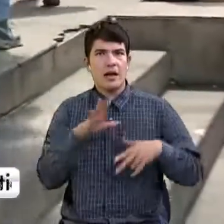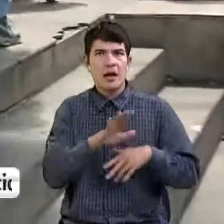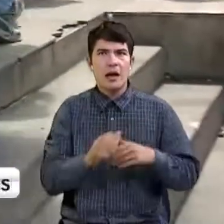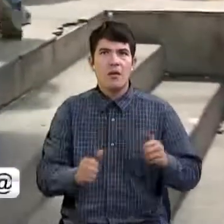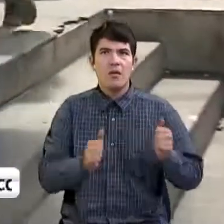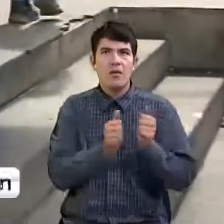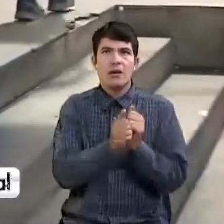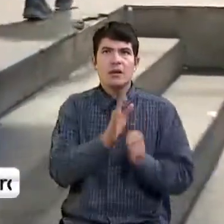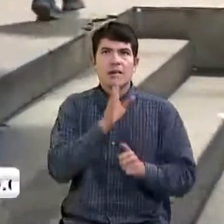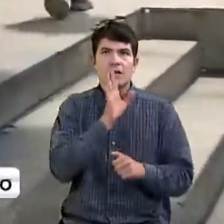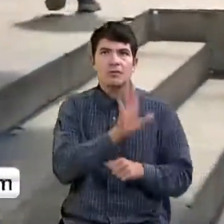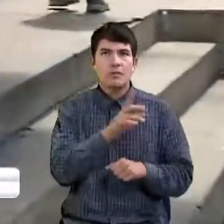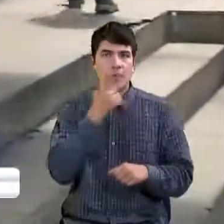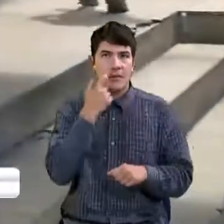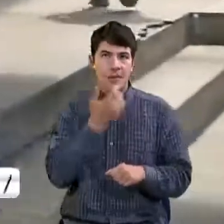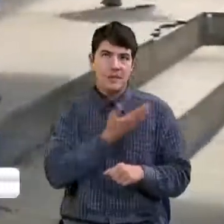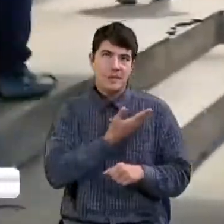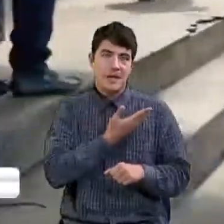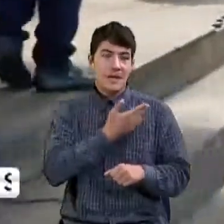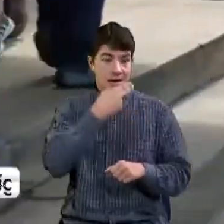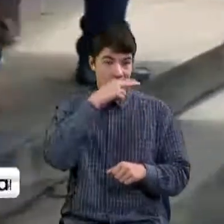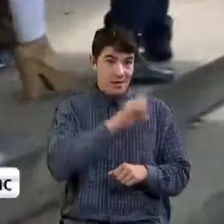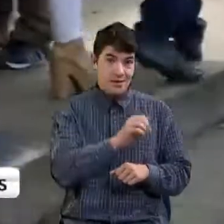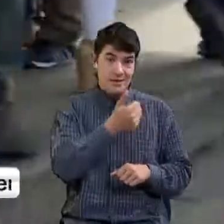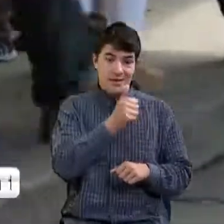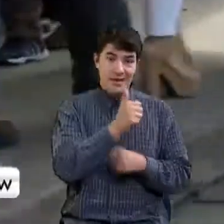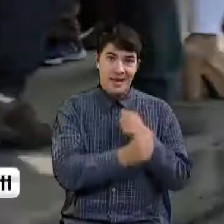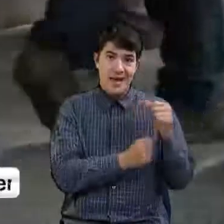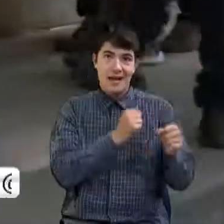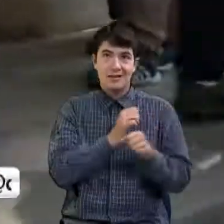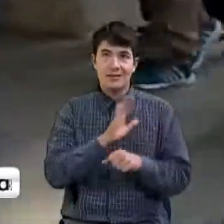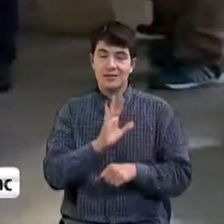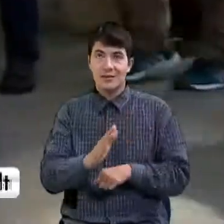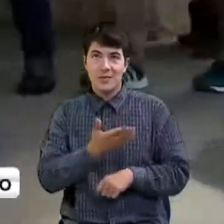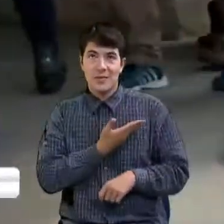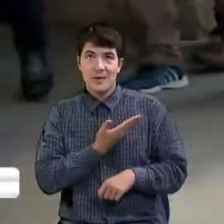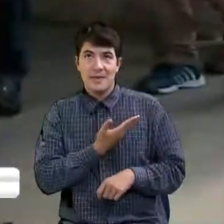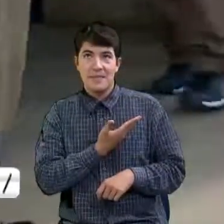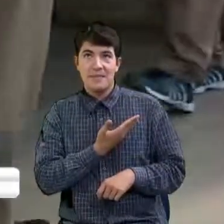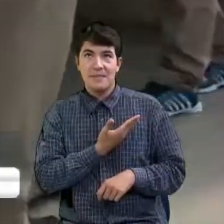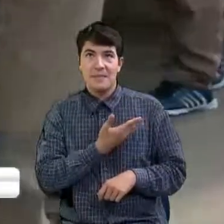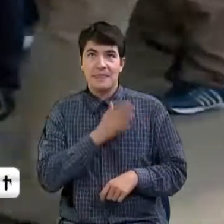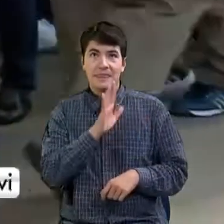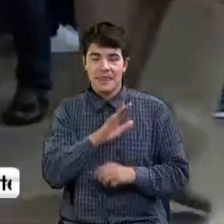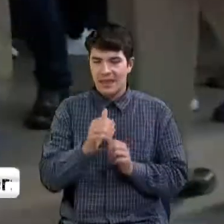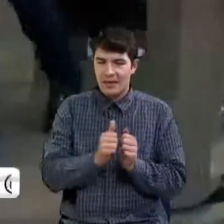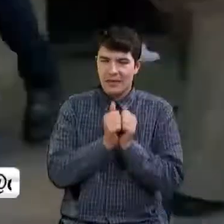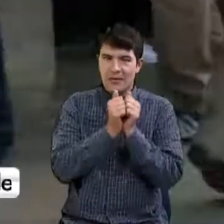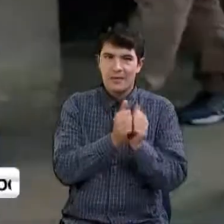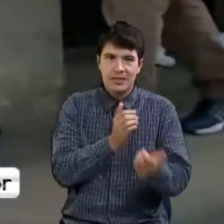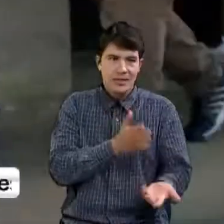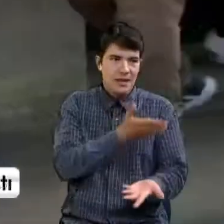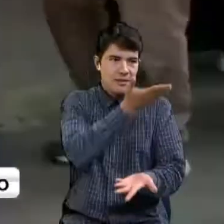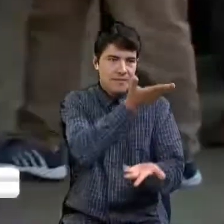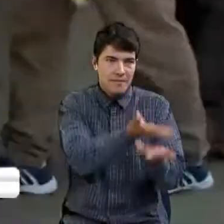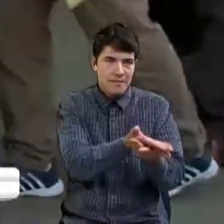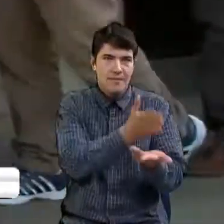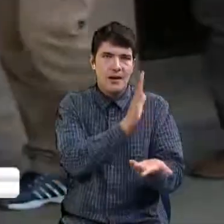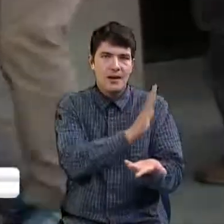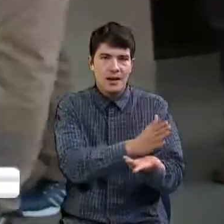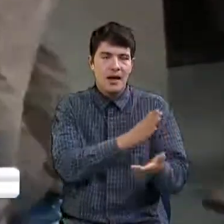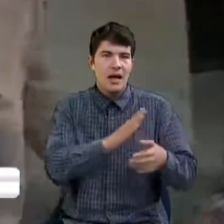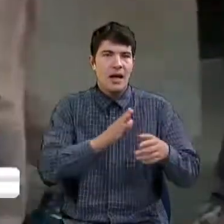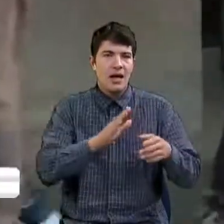acompañado de sus guardianes, un niño de 10 años y su mamá, quienes acudieron al Tribunal Administrativo